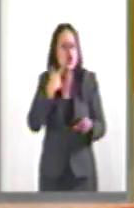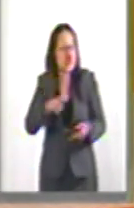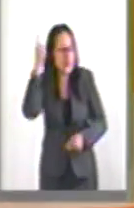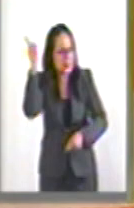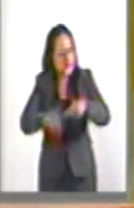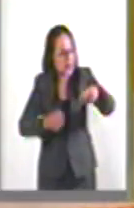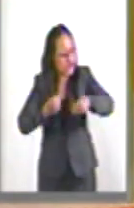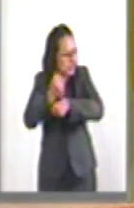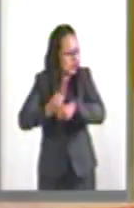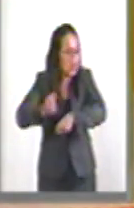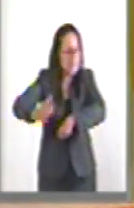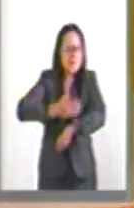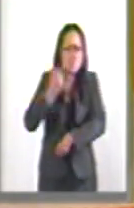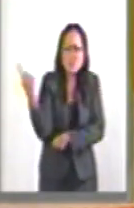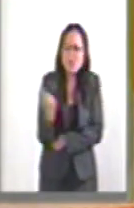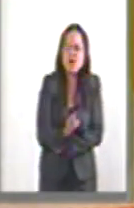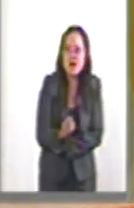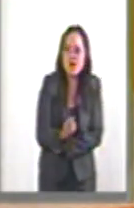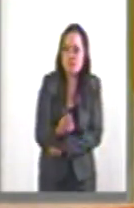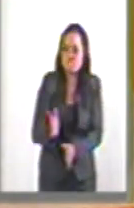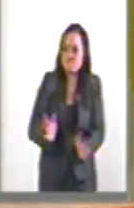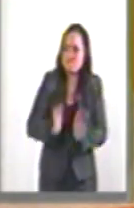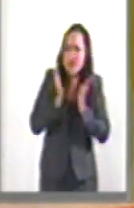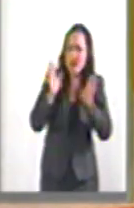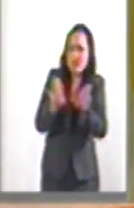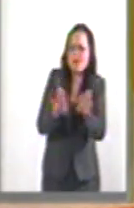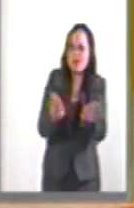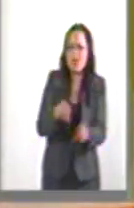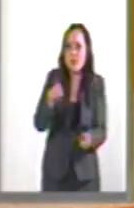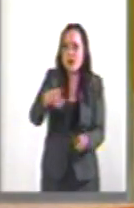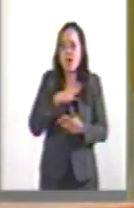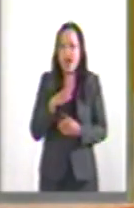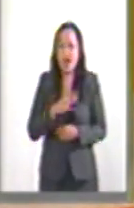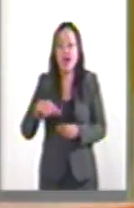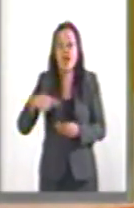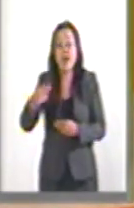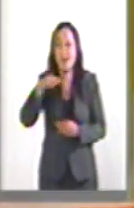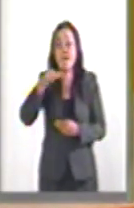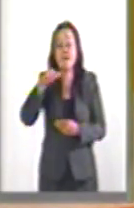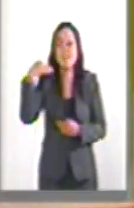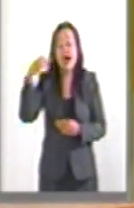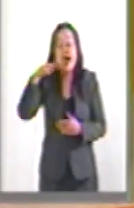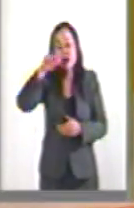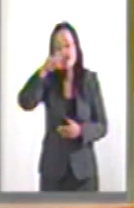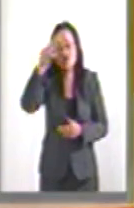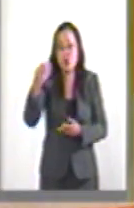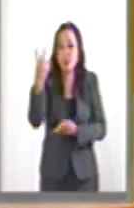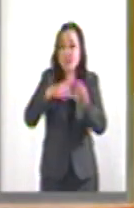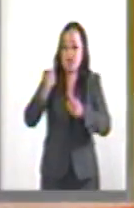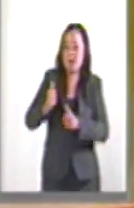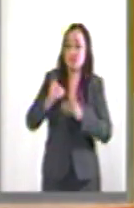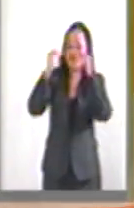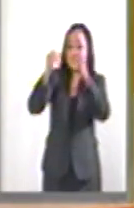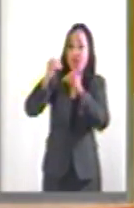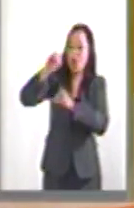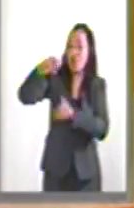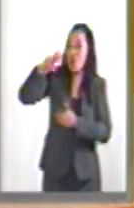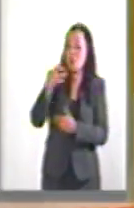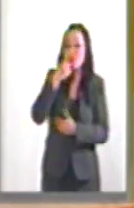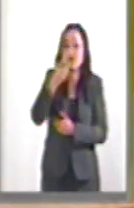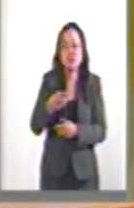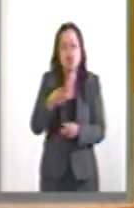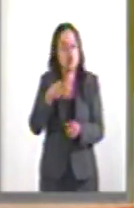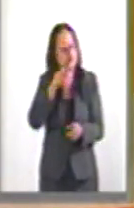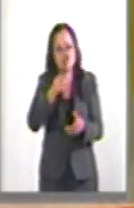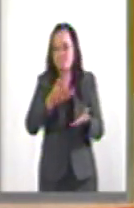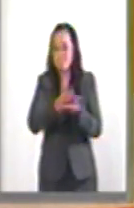En verdad, asombra. Pero en marzo vino el alto comisionado de la ONU y entonces les dijo, pues esto no